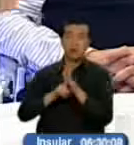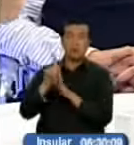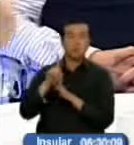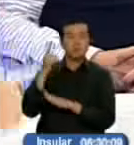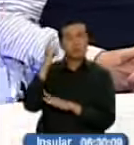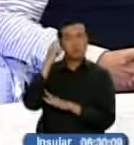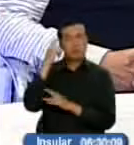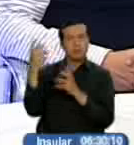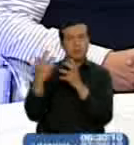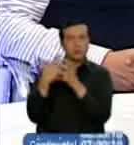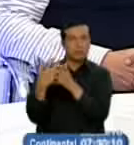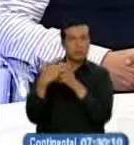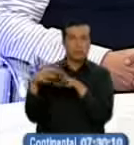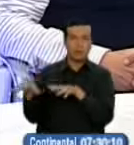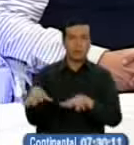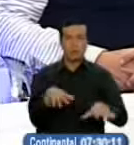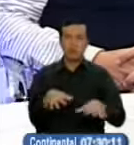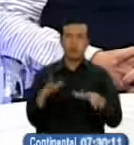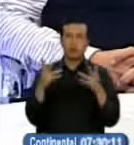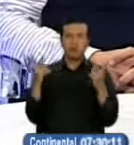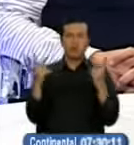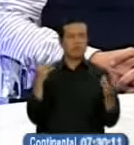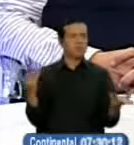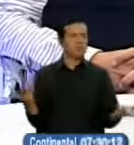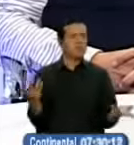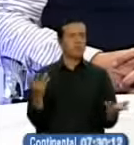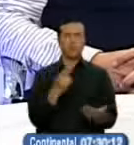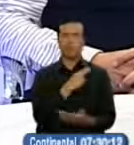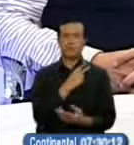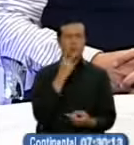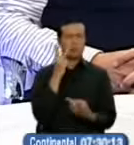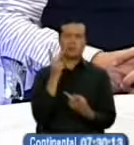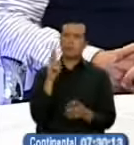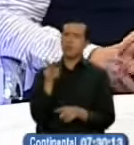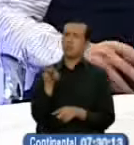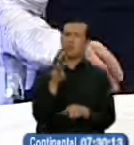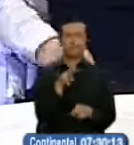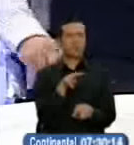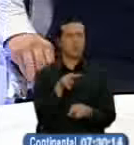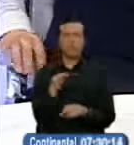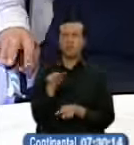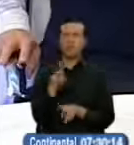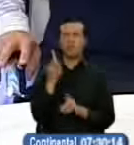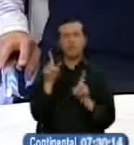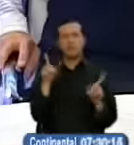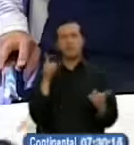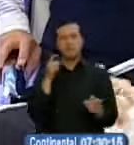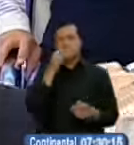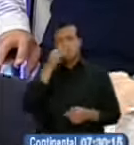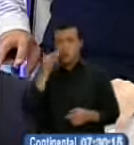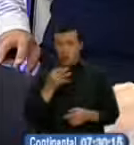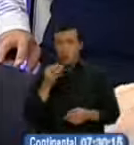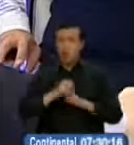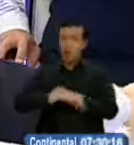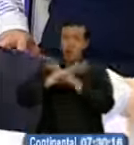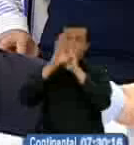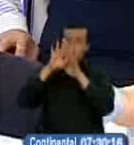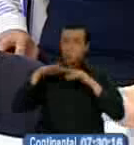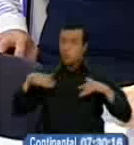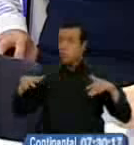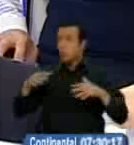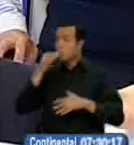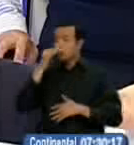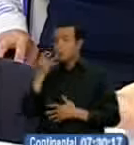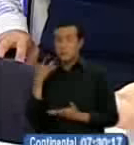¿sí?, con la visión de desarrollo. Y con las acciones. Entonces, cuando se ve mucho desde la academia, ¿sí?, cuando se ve mucho de la academia, a veces no se ve bien los detalles que se están